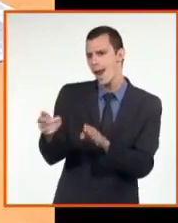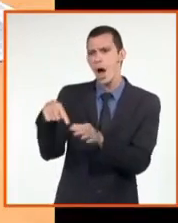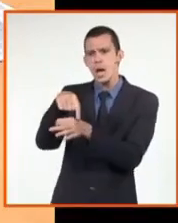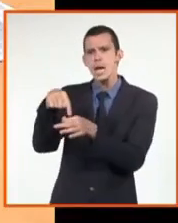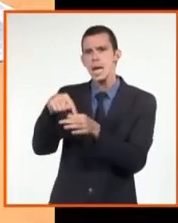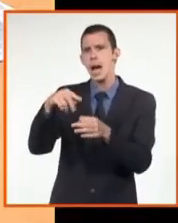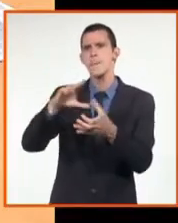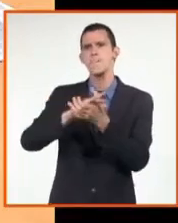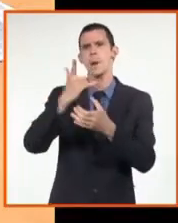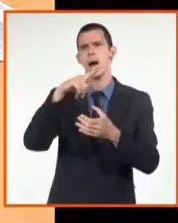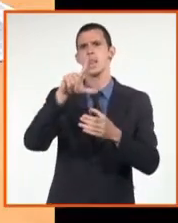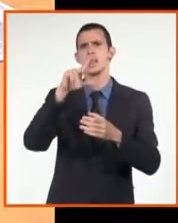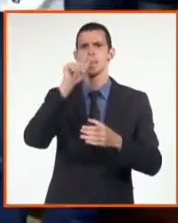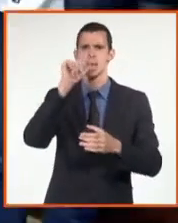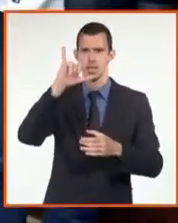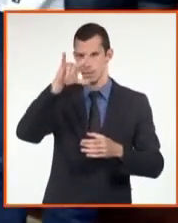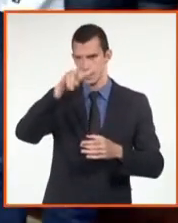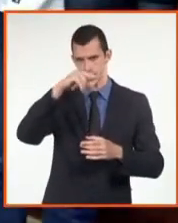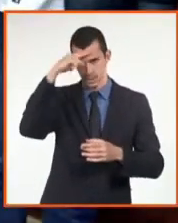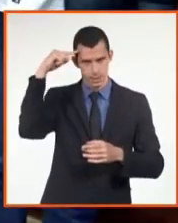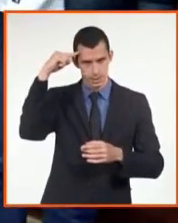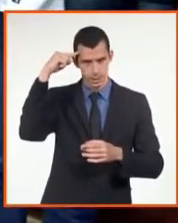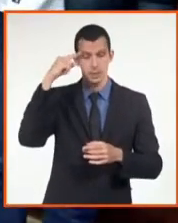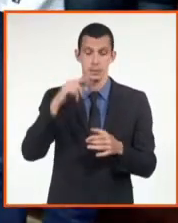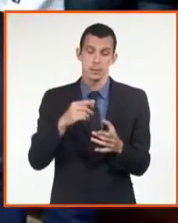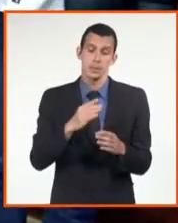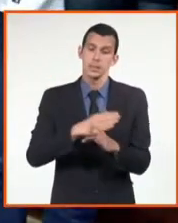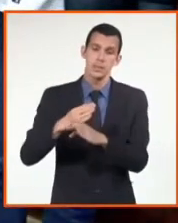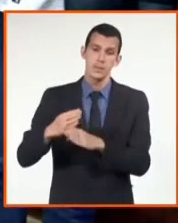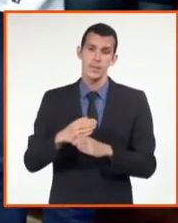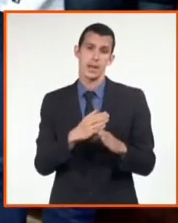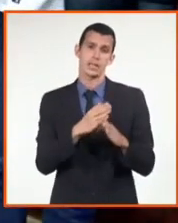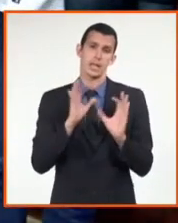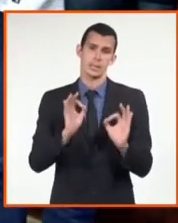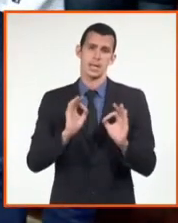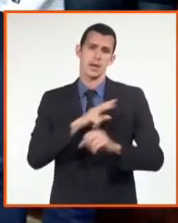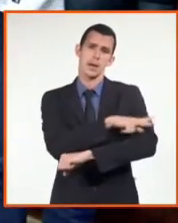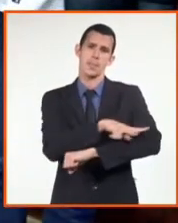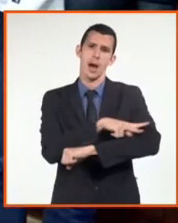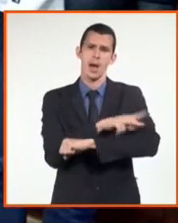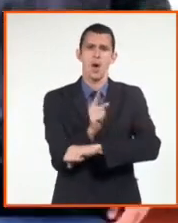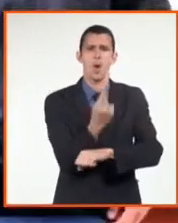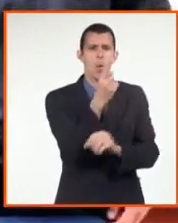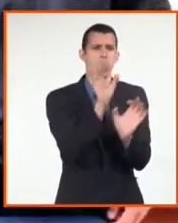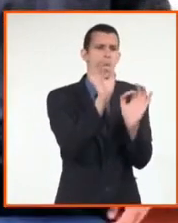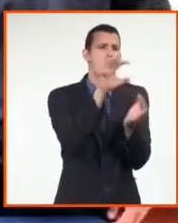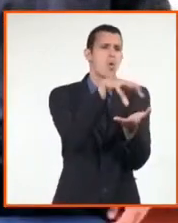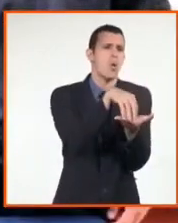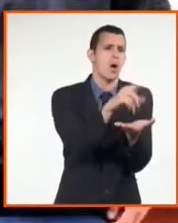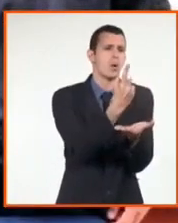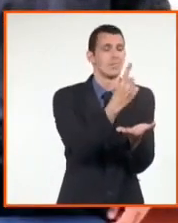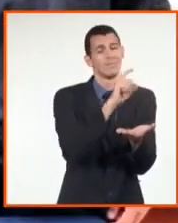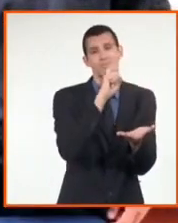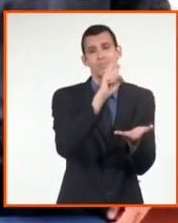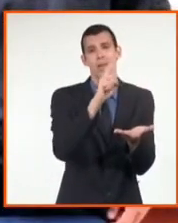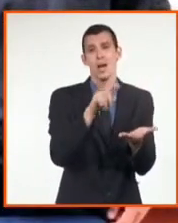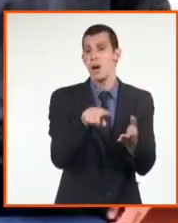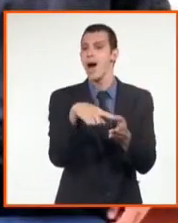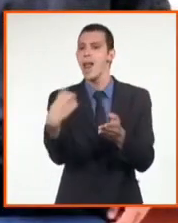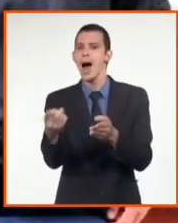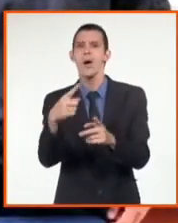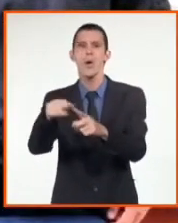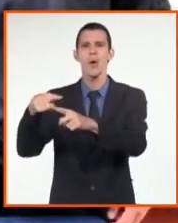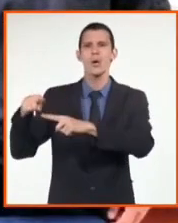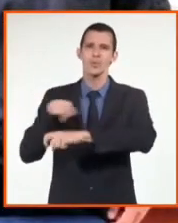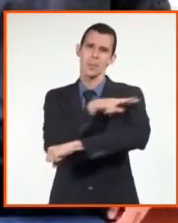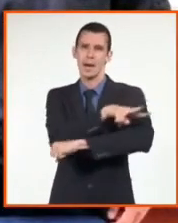bajo la asesoría del Consejo Nacional electoral y todos los documentos rectores de un proceso de votación como este pienso que ese